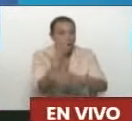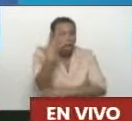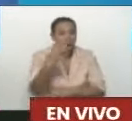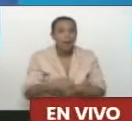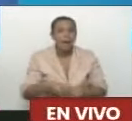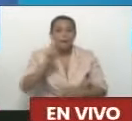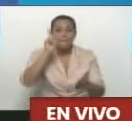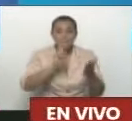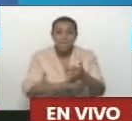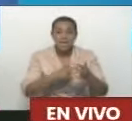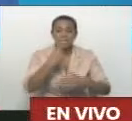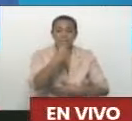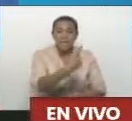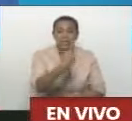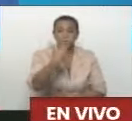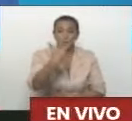de